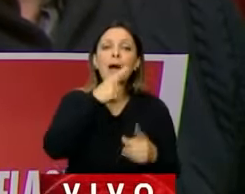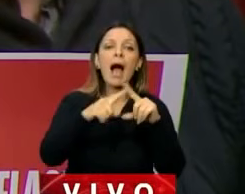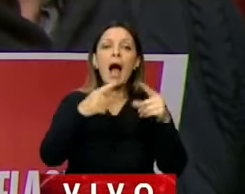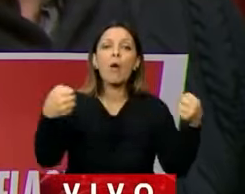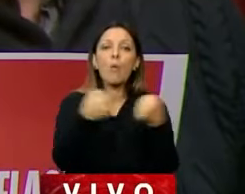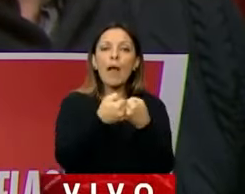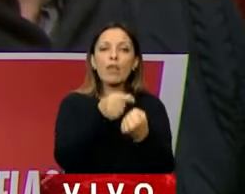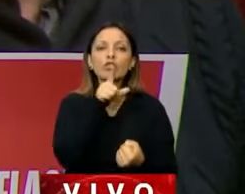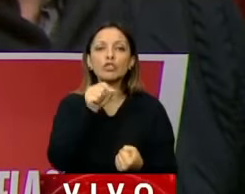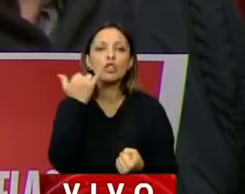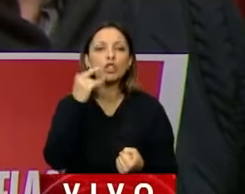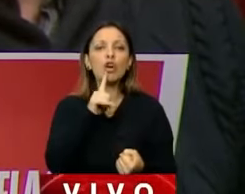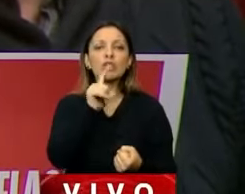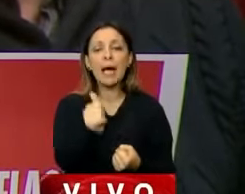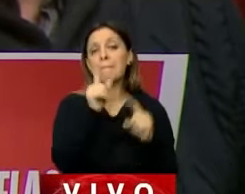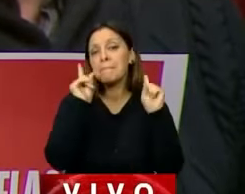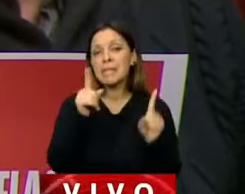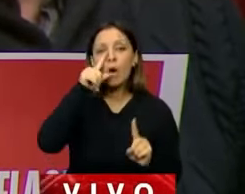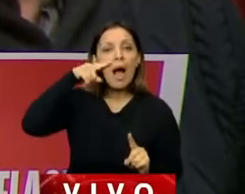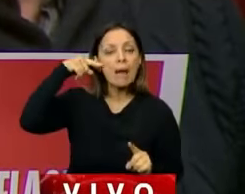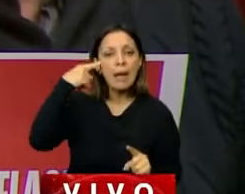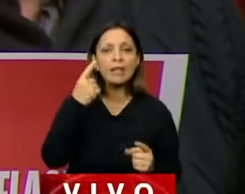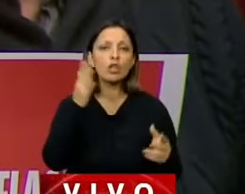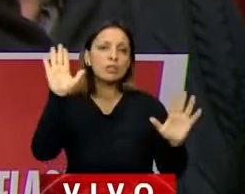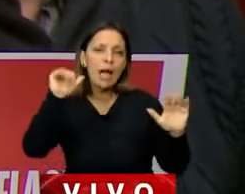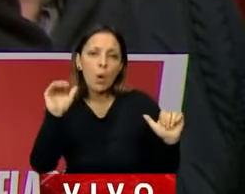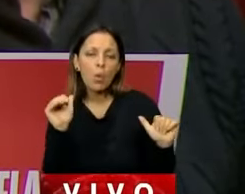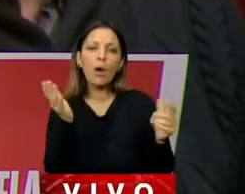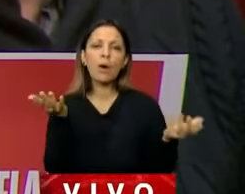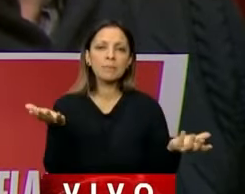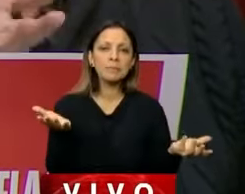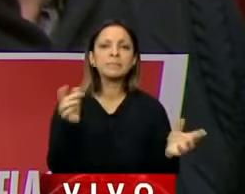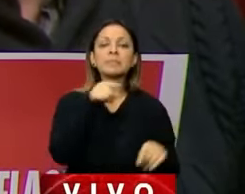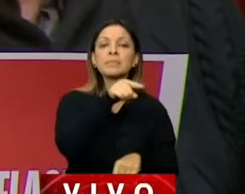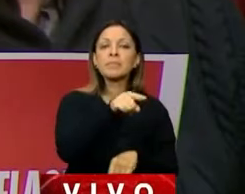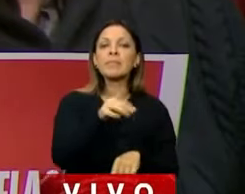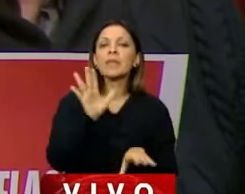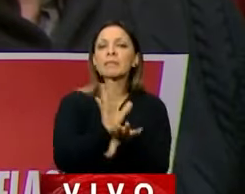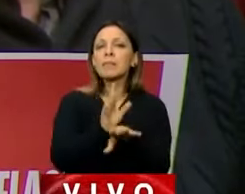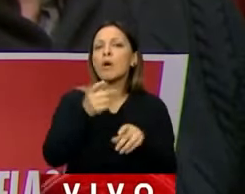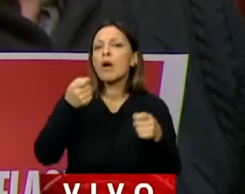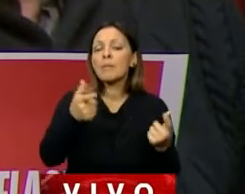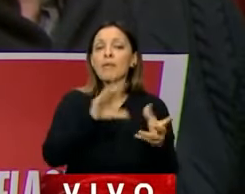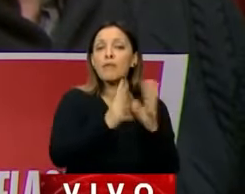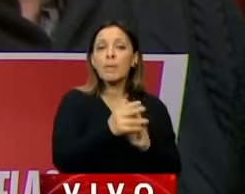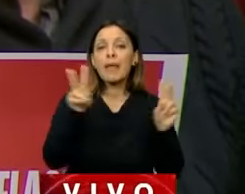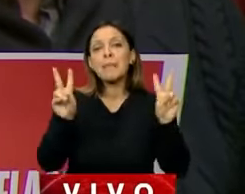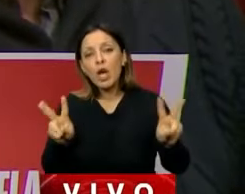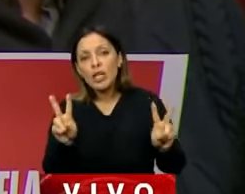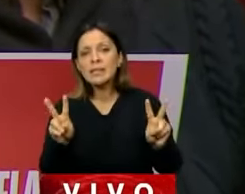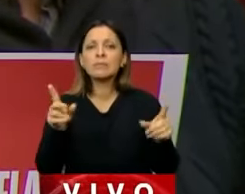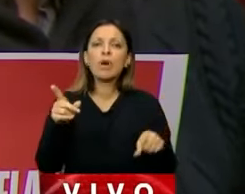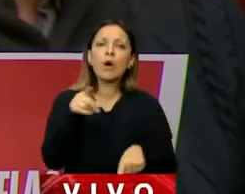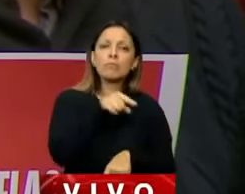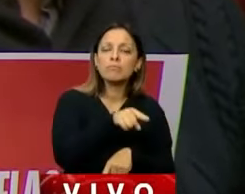Toyota que saludó el presidente Alberto Fernández echa por tierra la idea de que el Frente de Todos, el peronismo, no estaría de